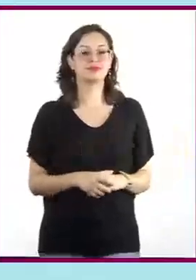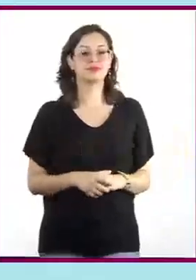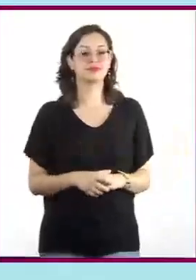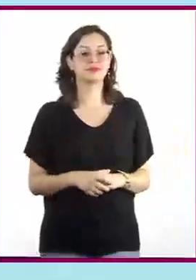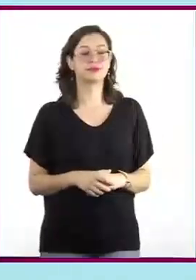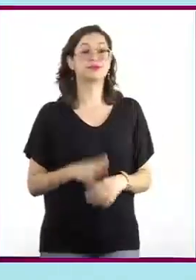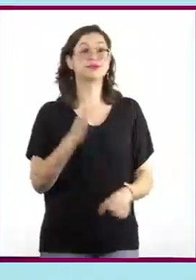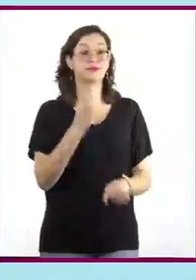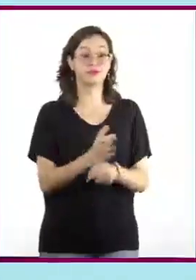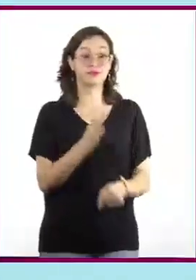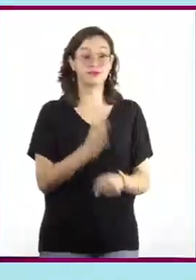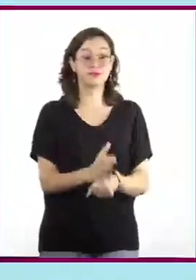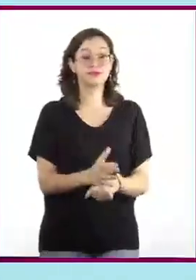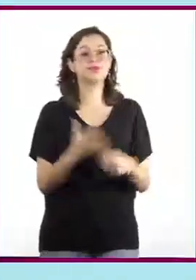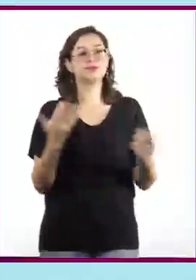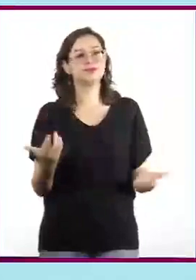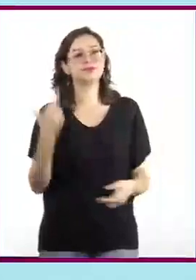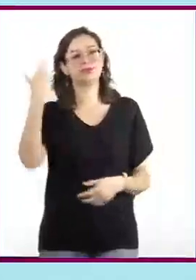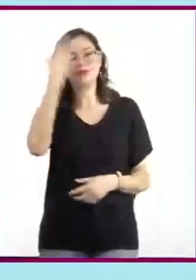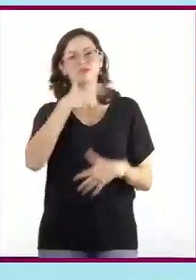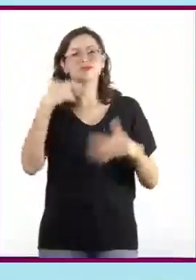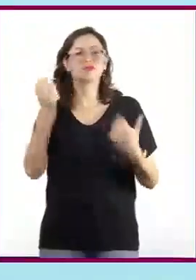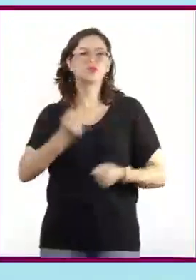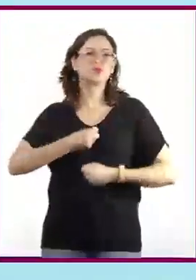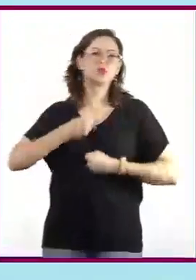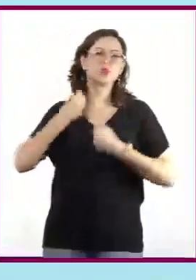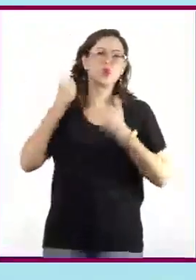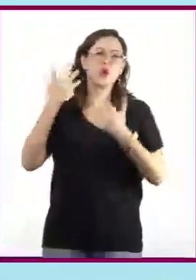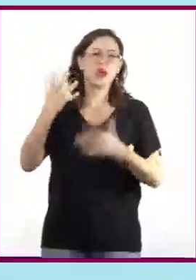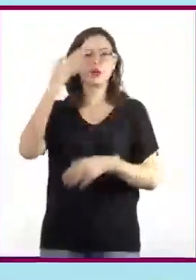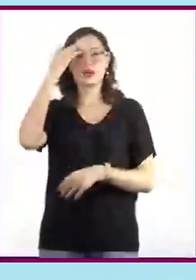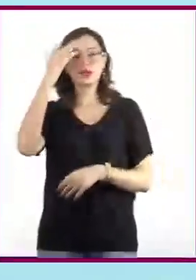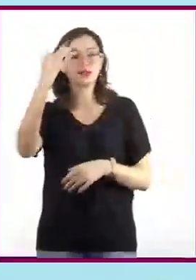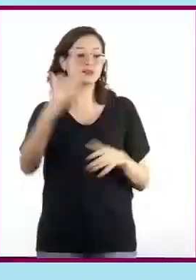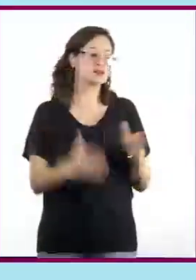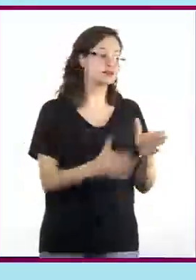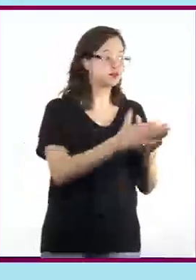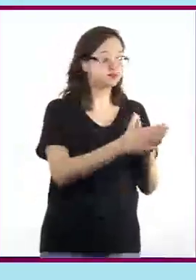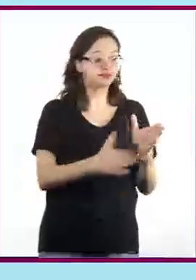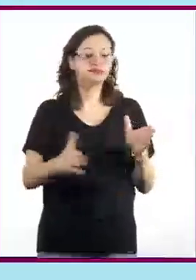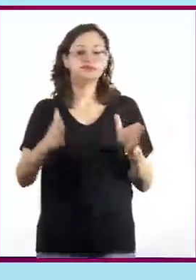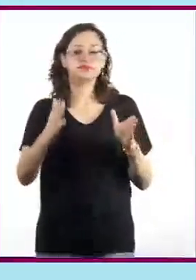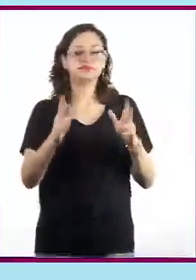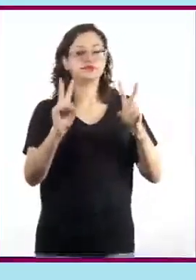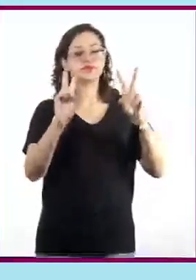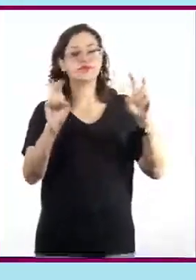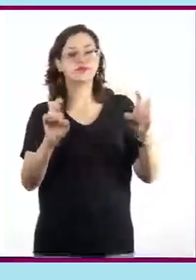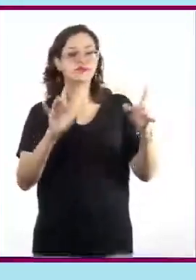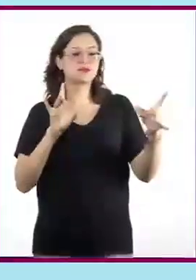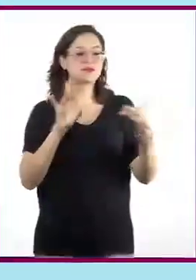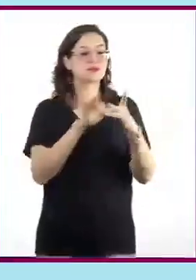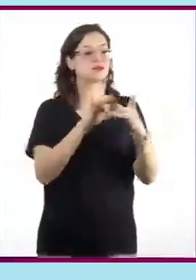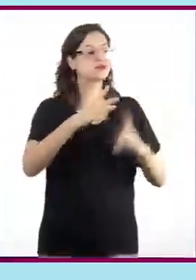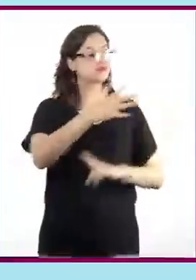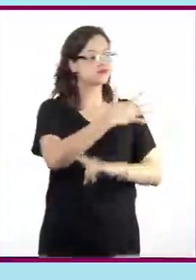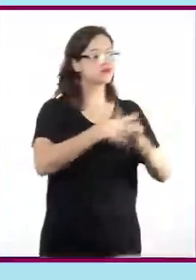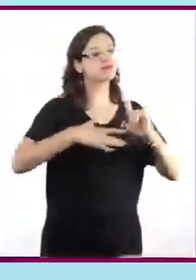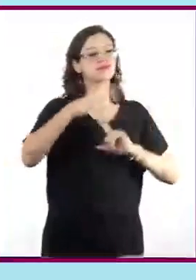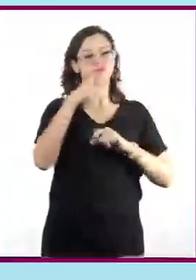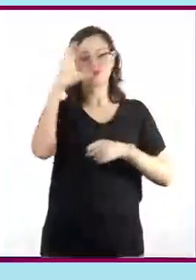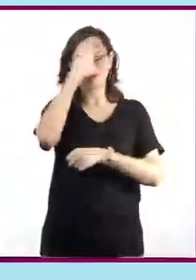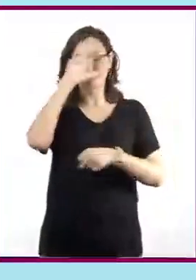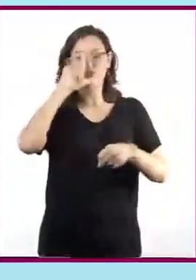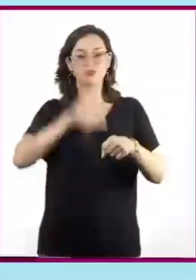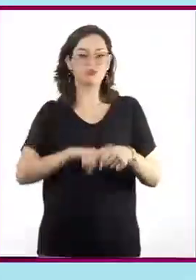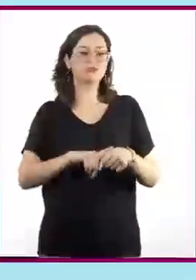En esta ocasión analizaremos poemas a partir de épocas, para que puedan entender la temática en su contexto social y cultural,